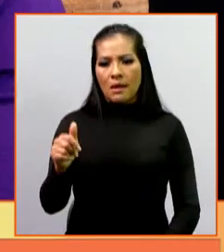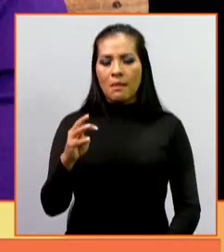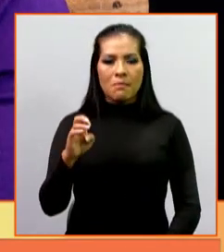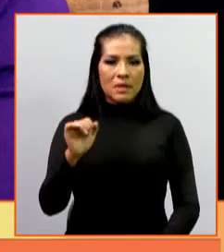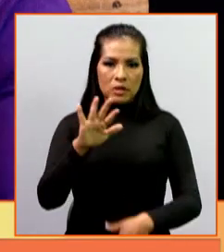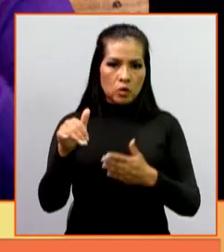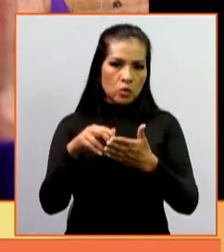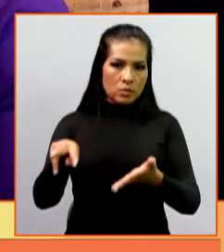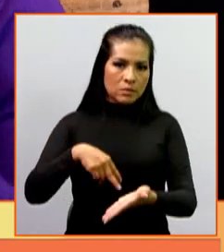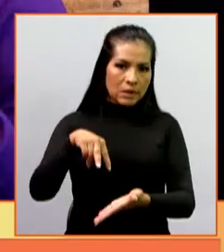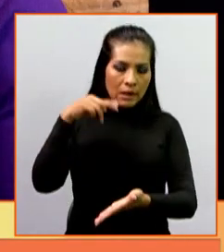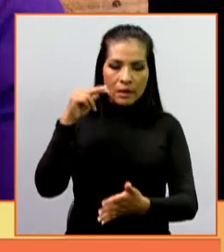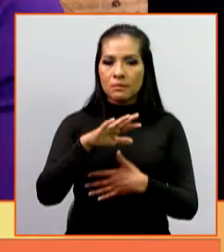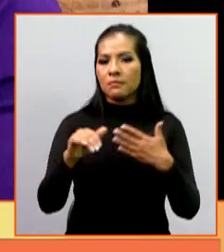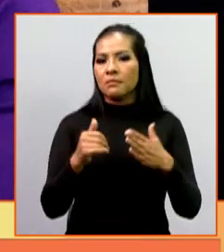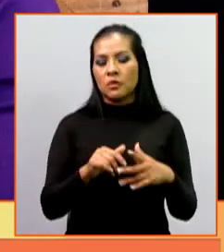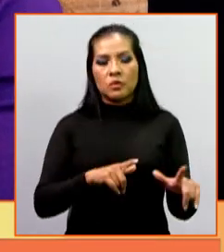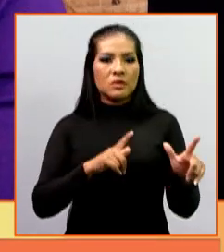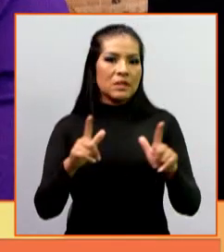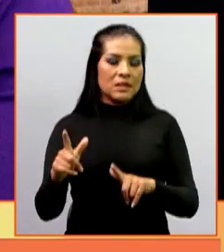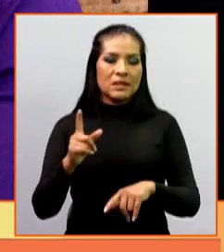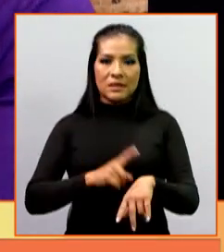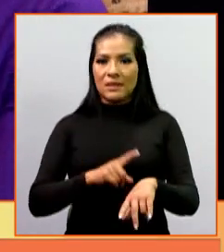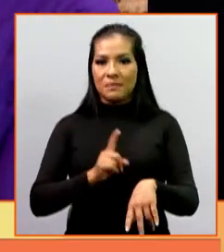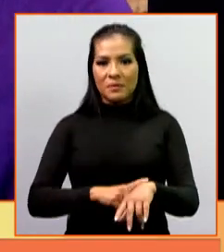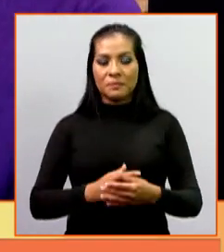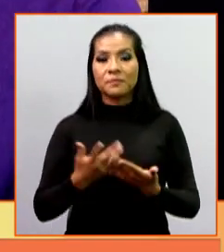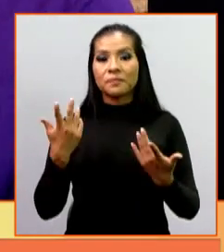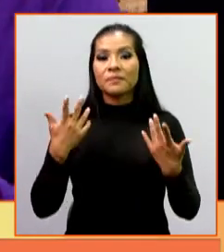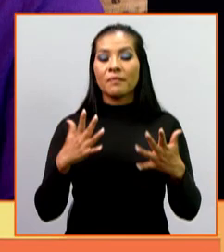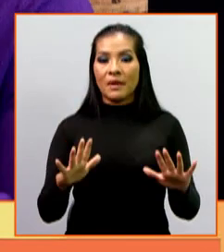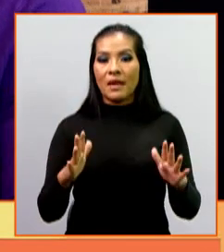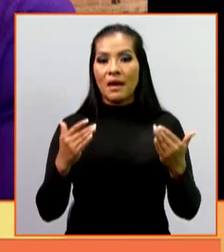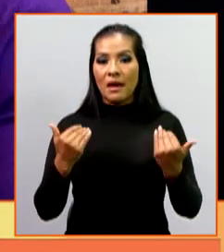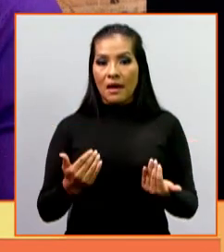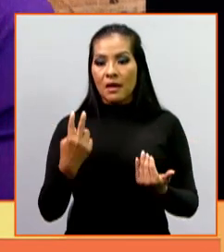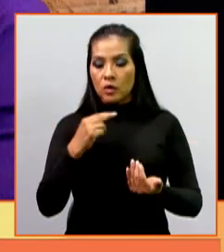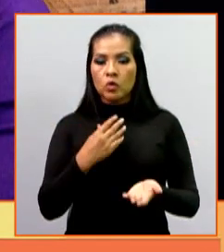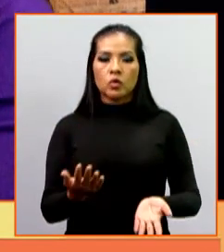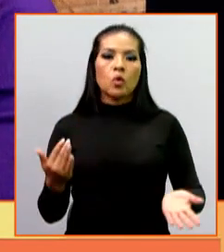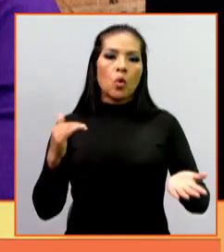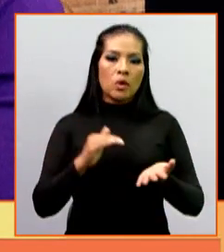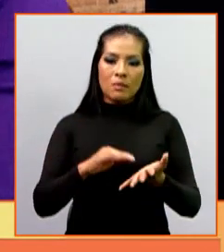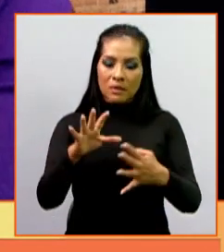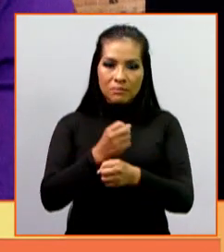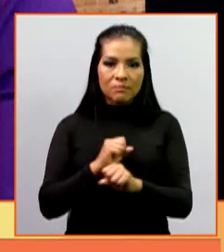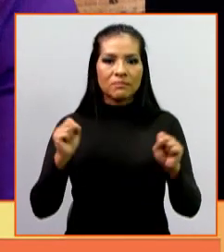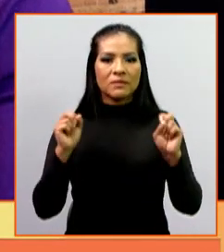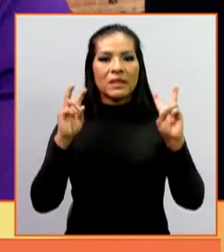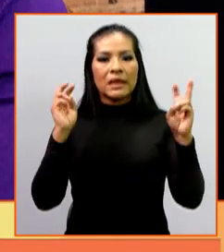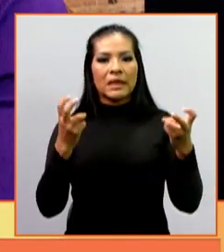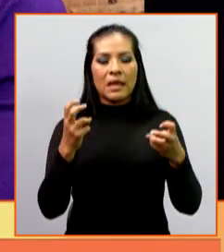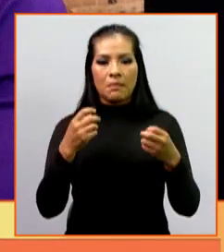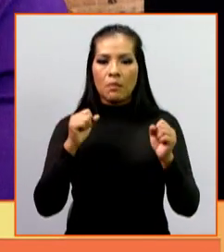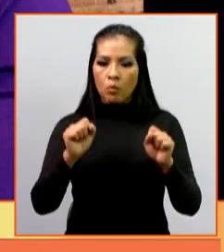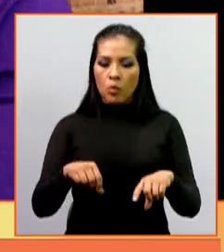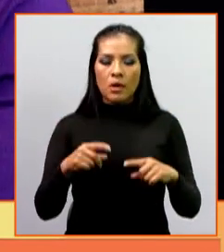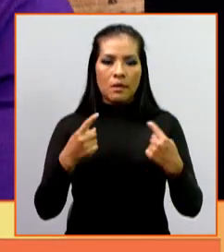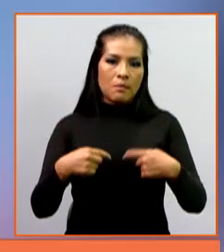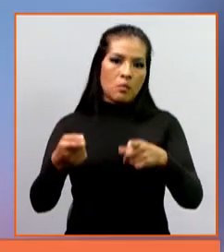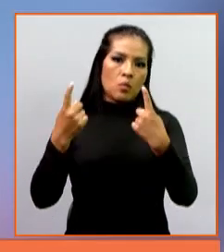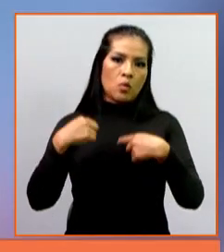donde realmente se produce todo el tiempo, ¿no? Y estamos retomando esto de volver este año ya con